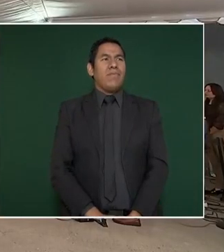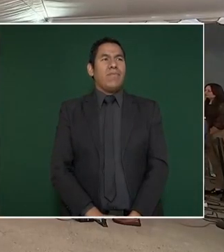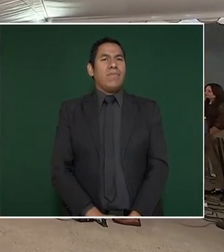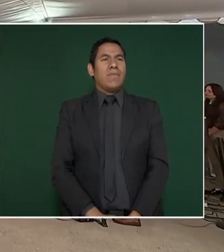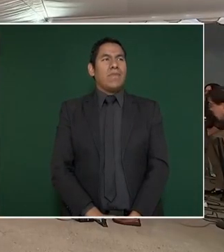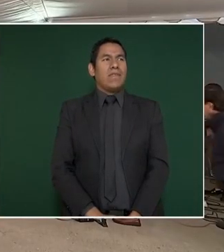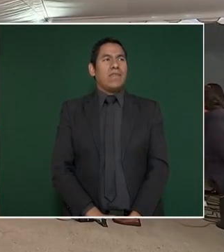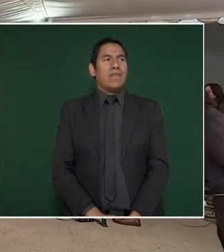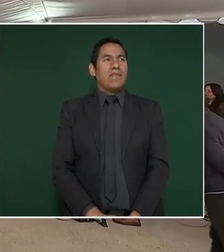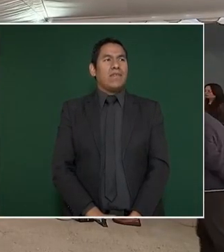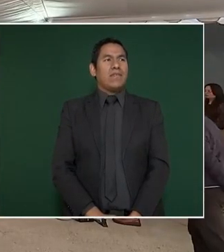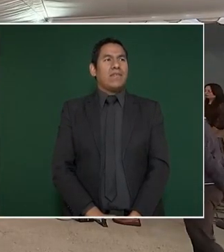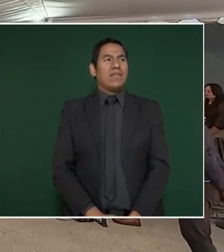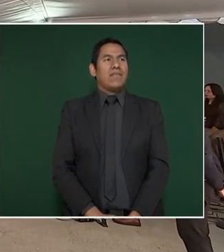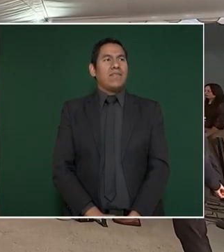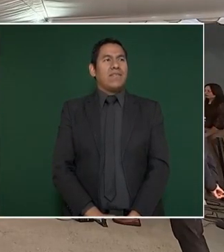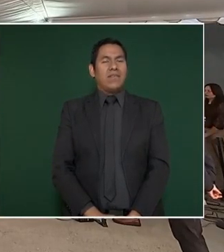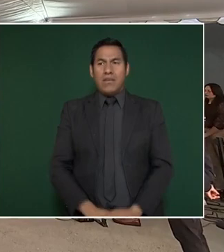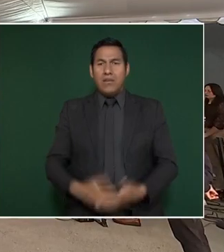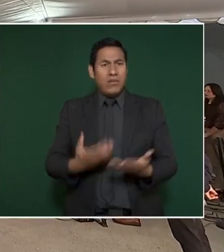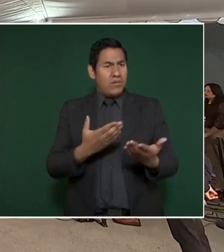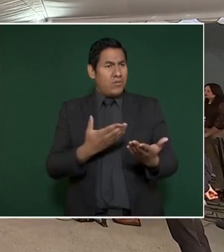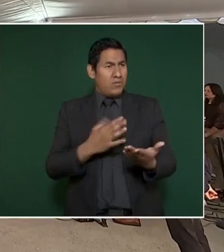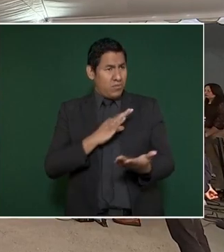Pues tú puedes